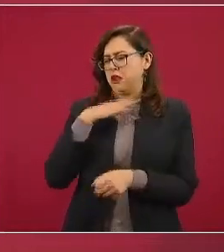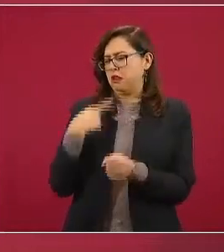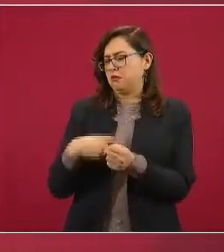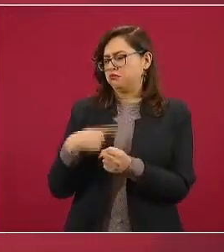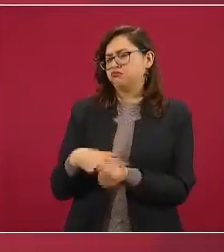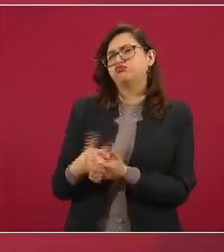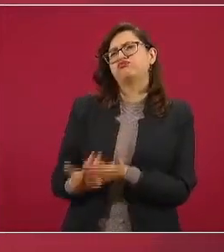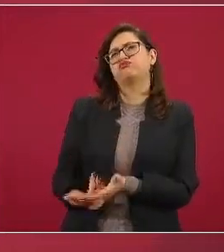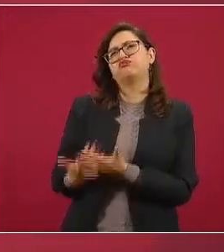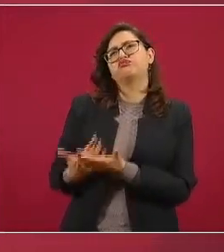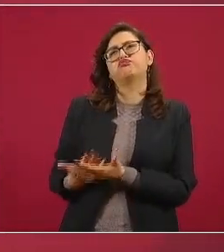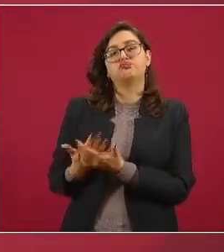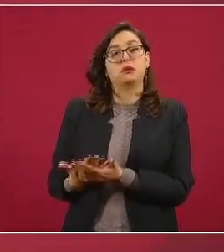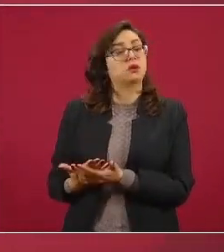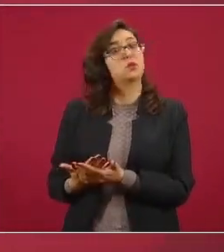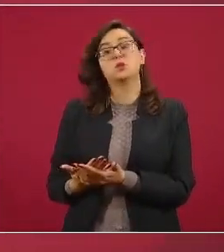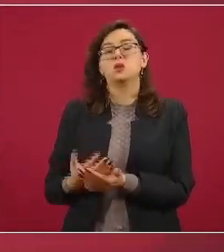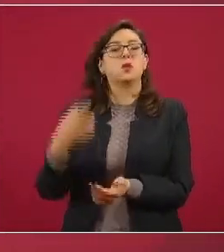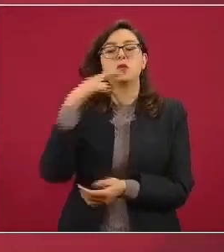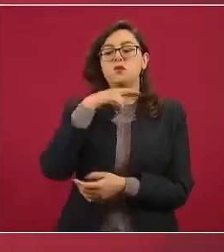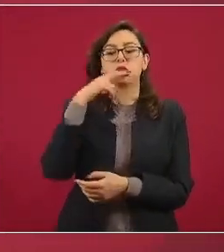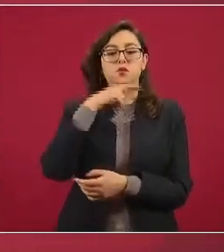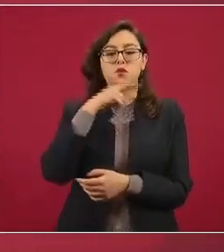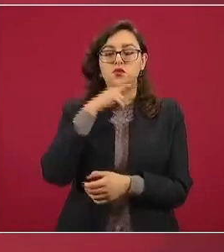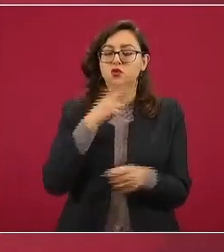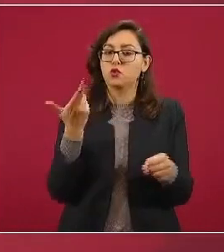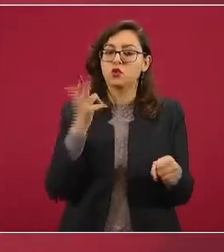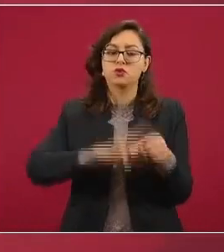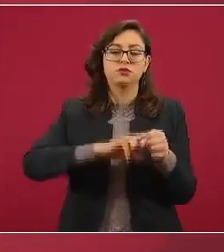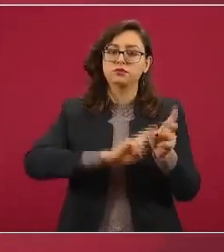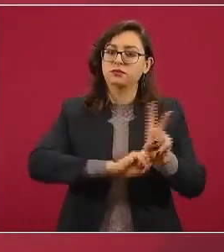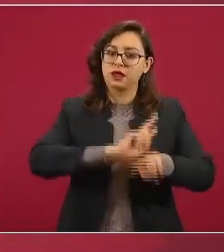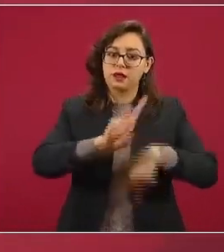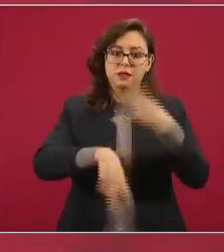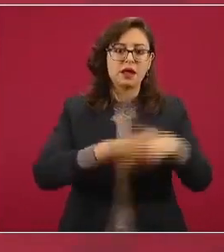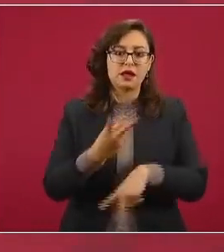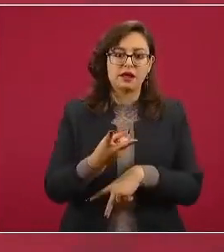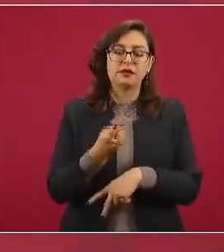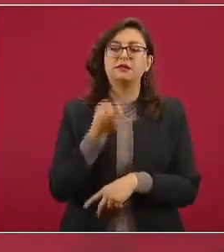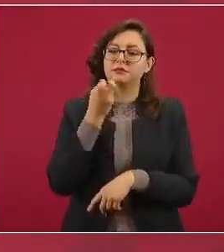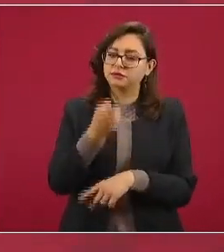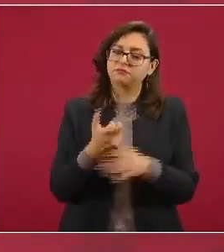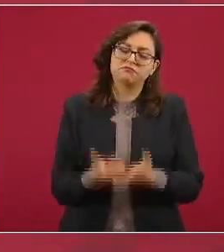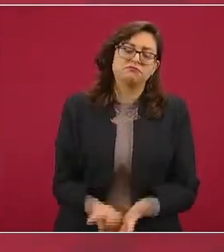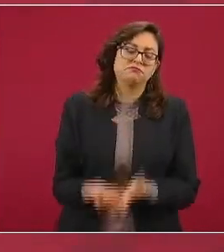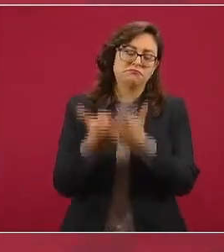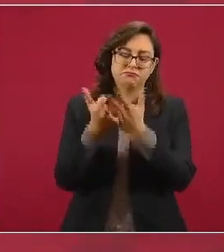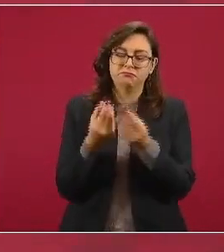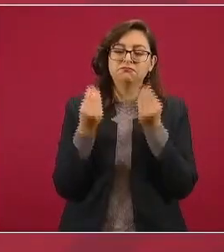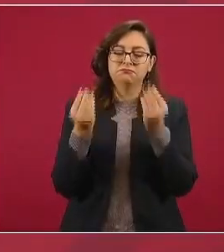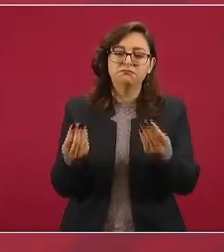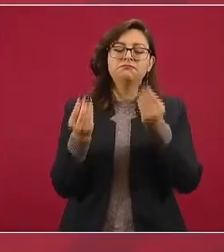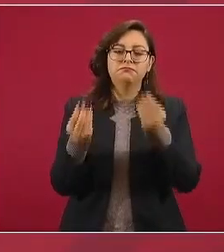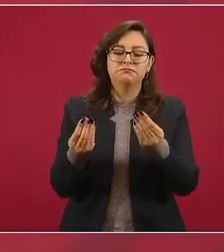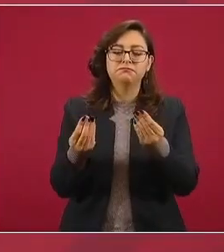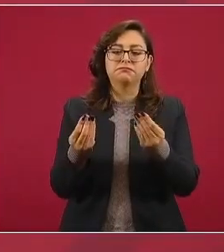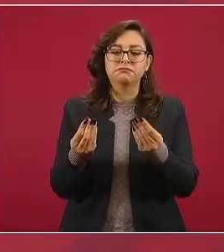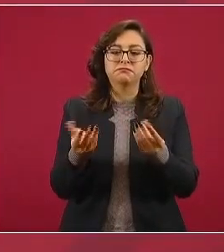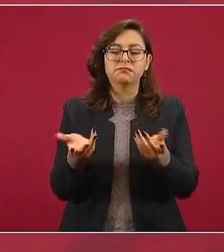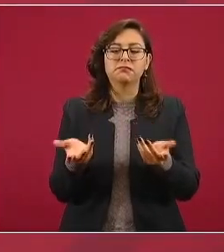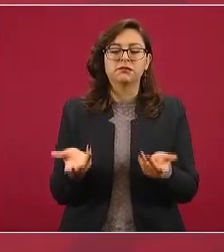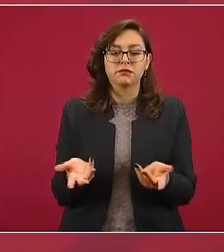hospitales, no tarda en ir al hospital. Entonces, todo esto ha ayudado a